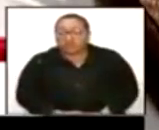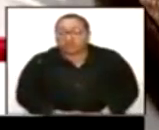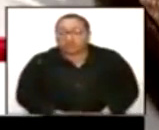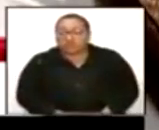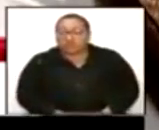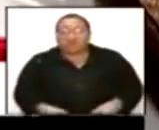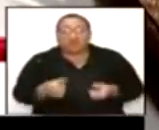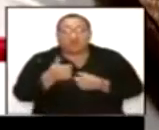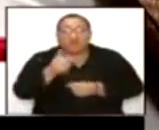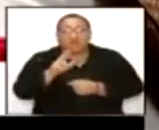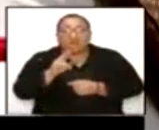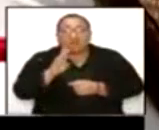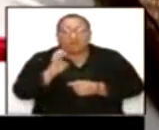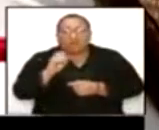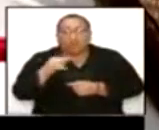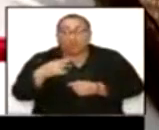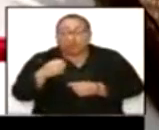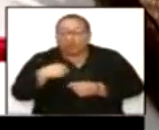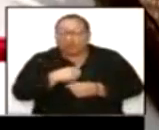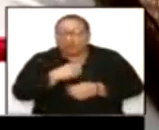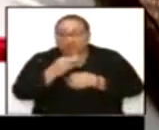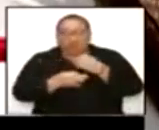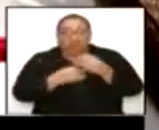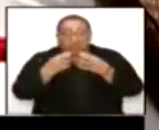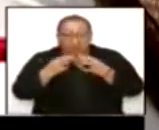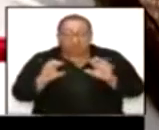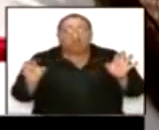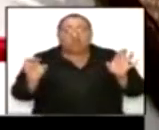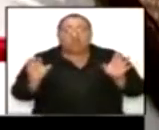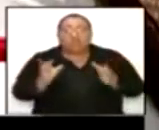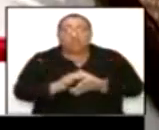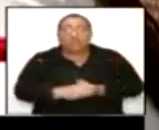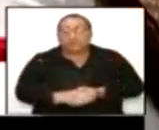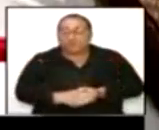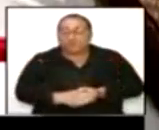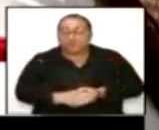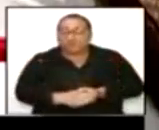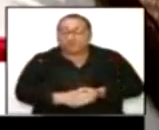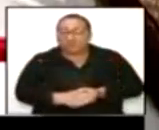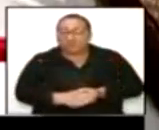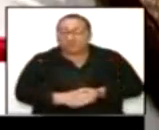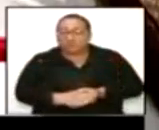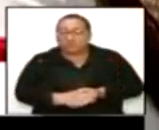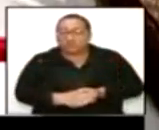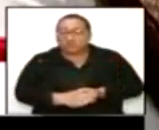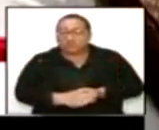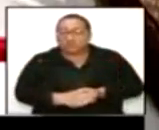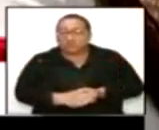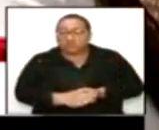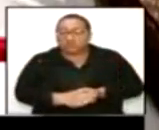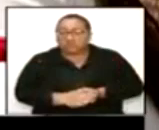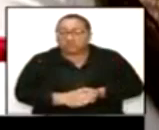congresista Arimborgo como un servidor, han expresado públicamente su defensa